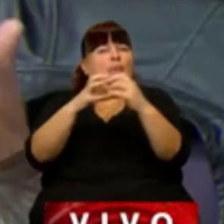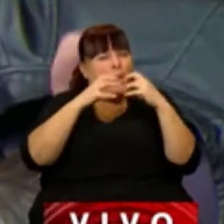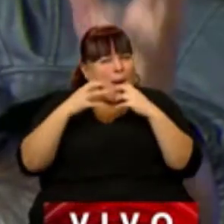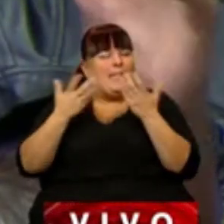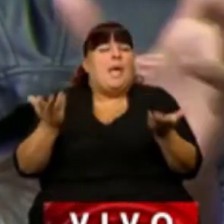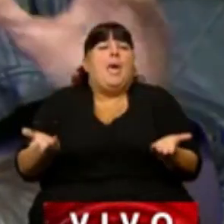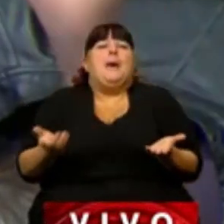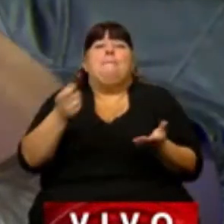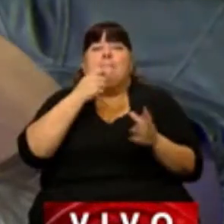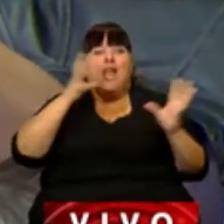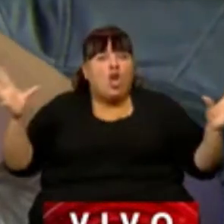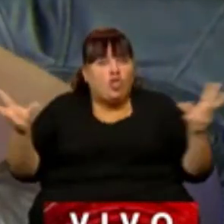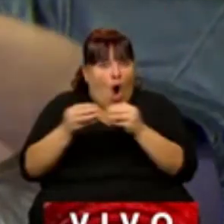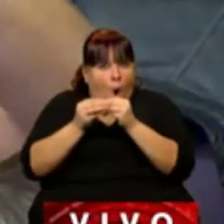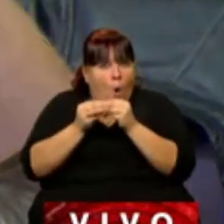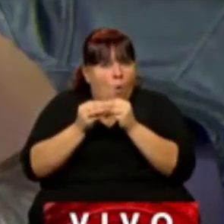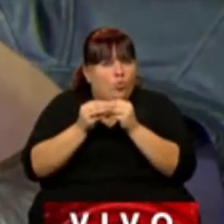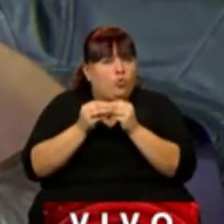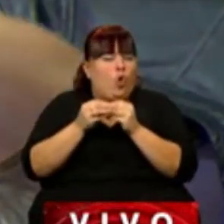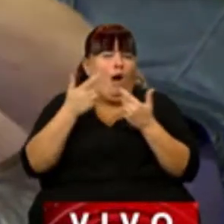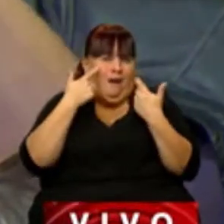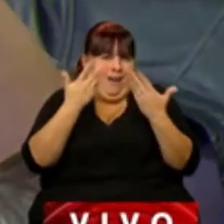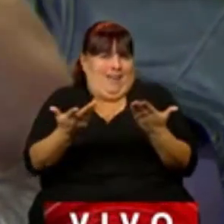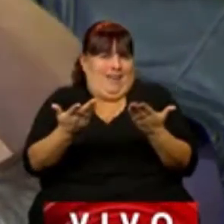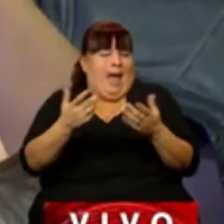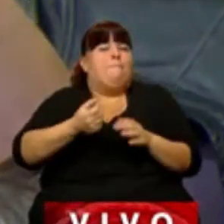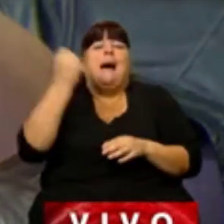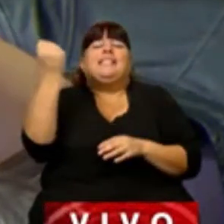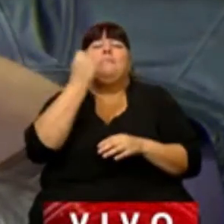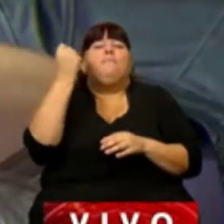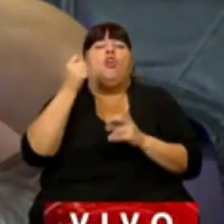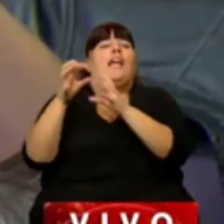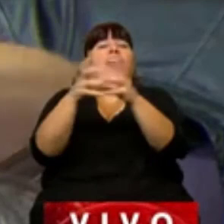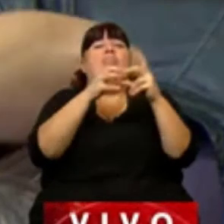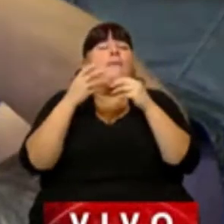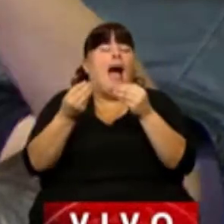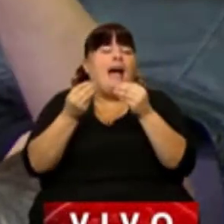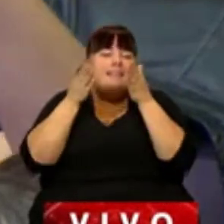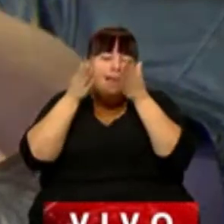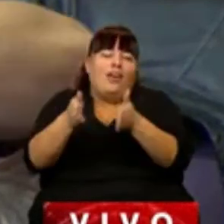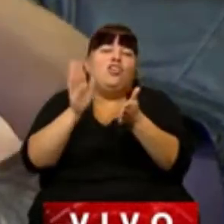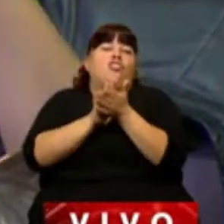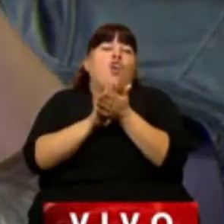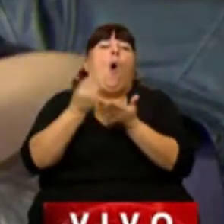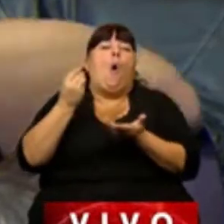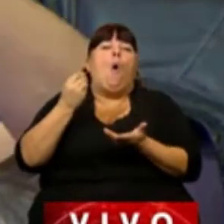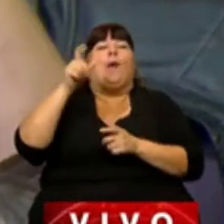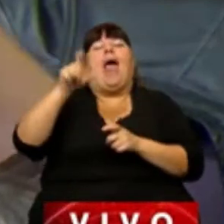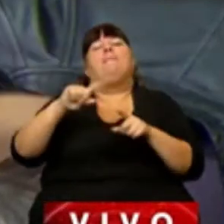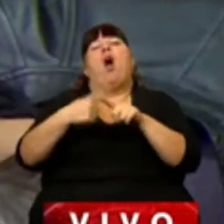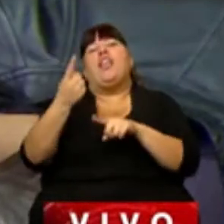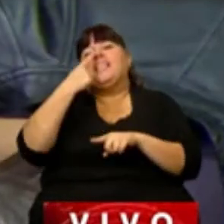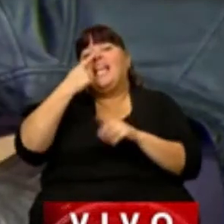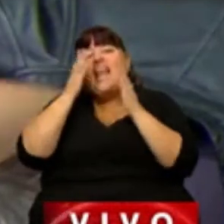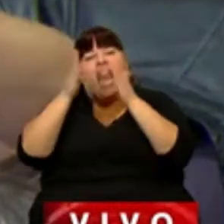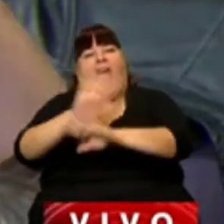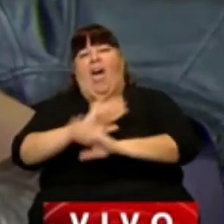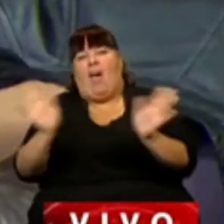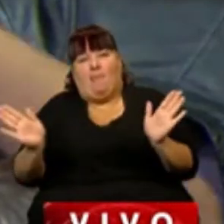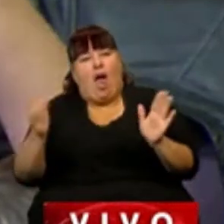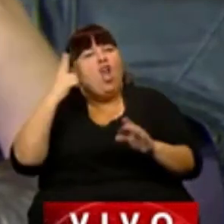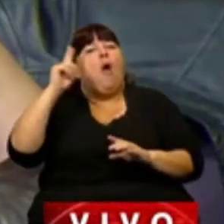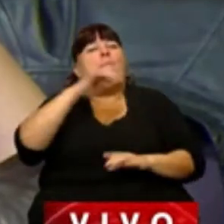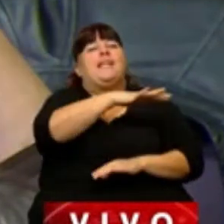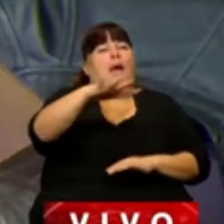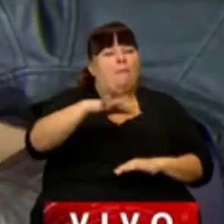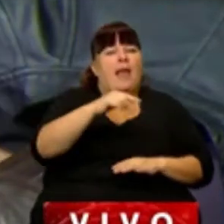ahora, pero si lo pongo todo junto, muestra que las prioridades del debate están en lo que le interesa a la dirigencia política.